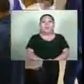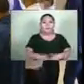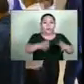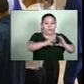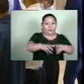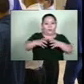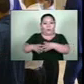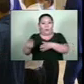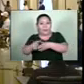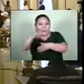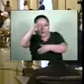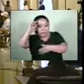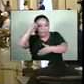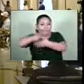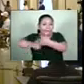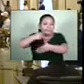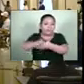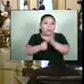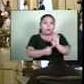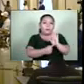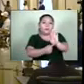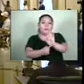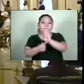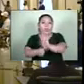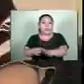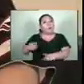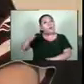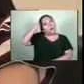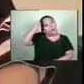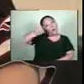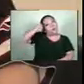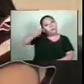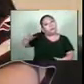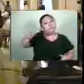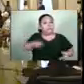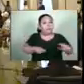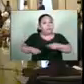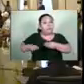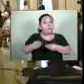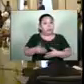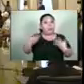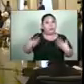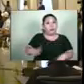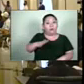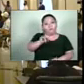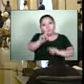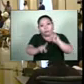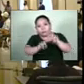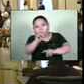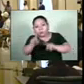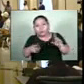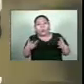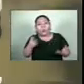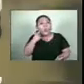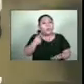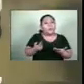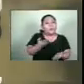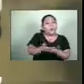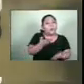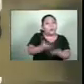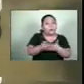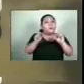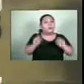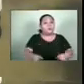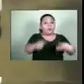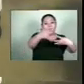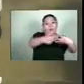Sindicatos de trabajadores, a través de sus representantes, brindaron sus opiniones a las consultas hechas por el Ejecutivo y pidieron tomar en cuenta sus propuestas para las reformas